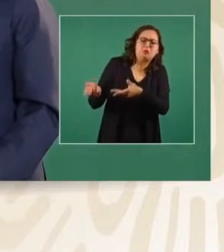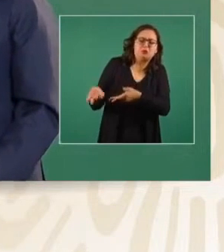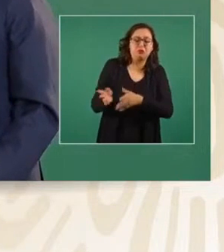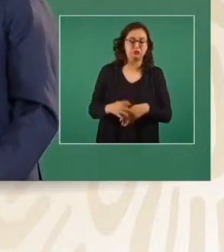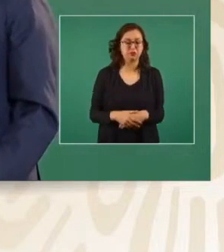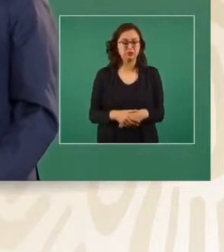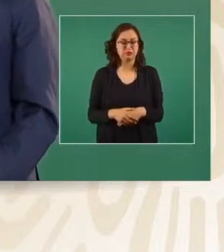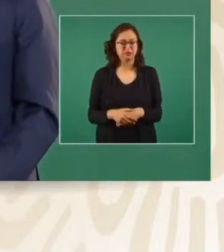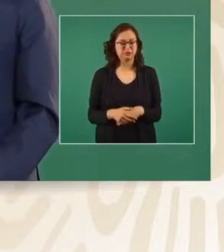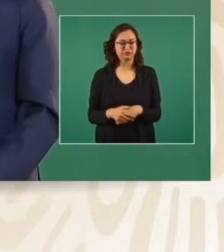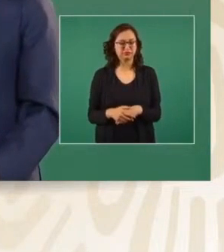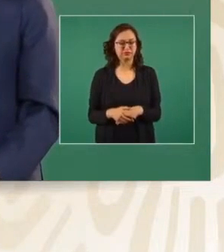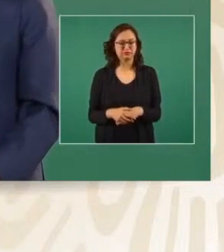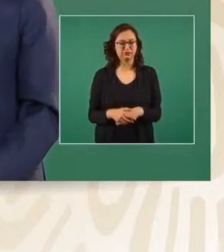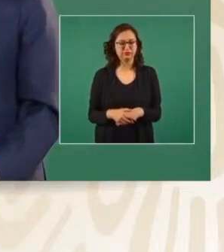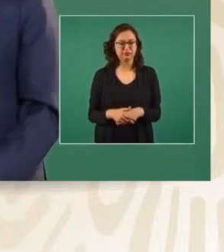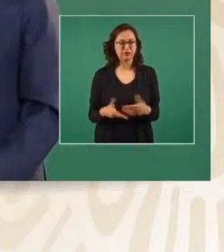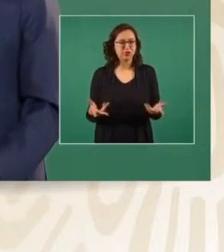y le llega también